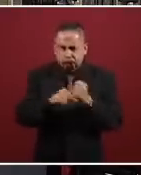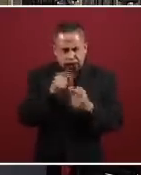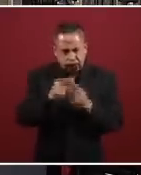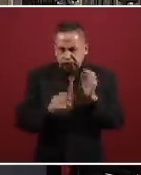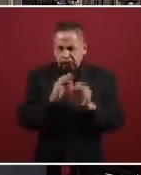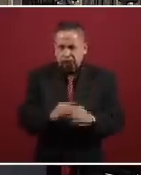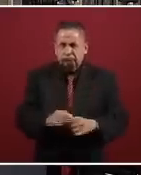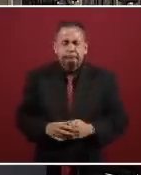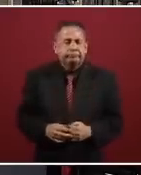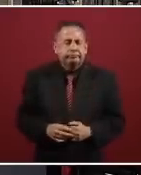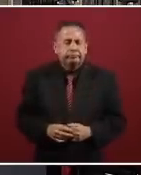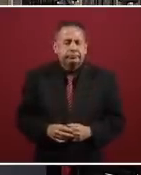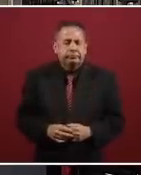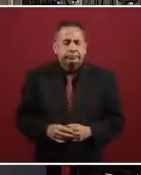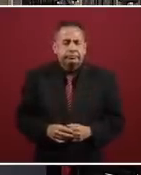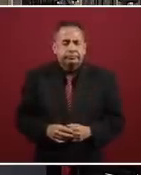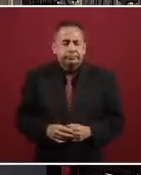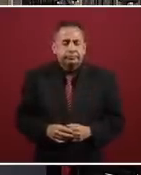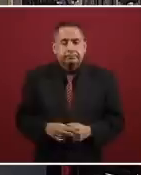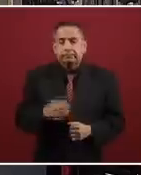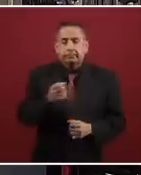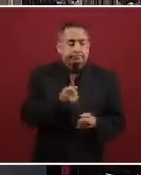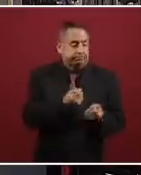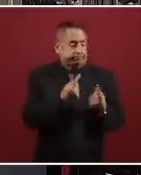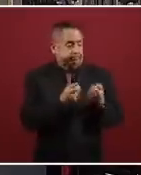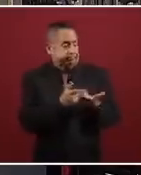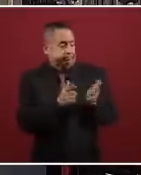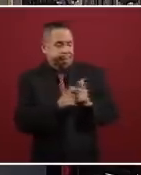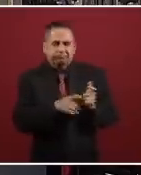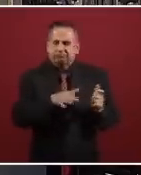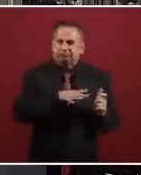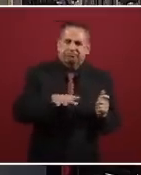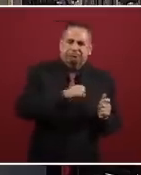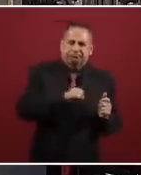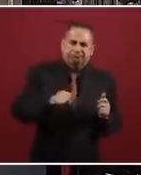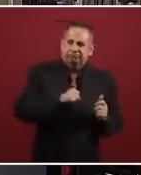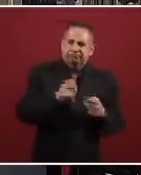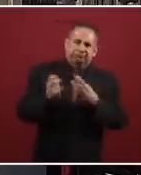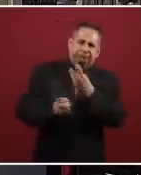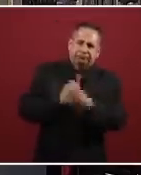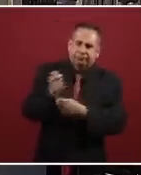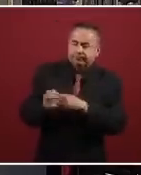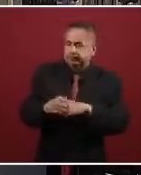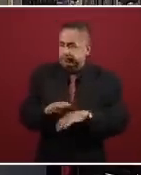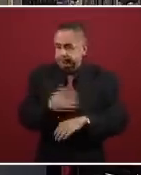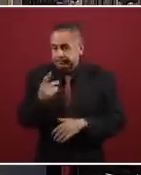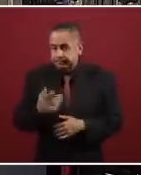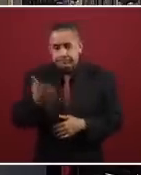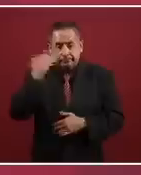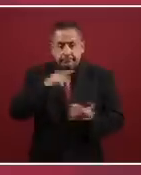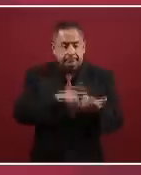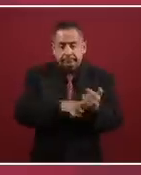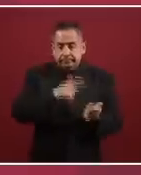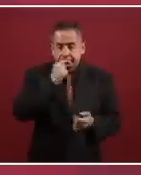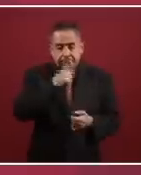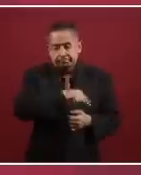Pero hay muchas resistencias porque estaba mal